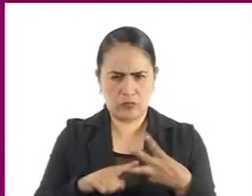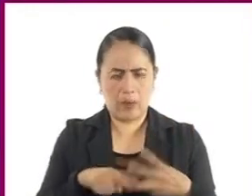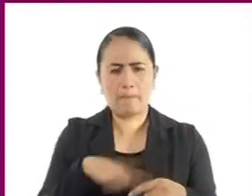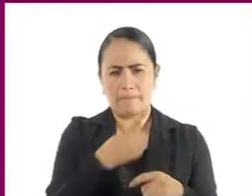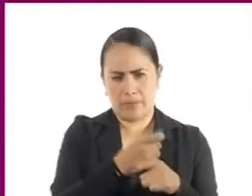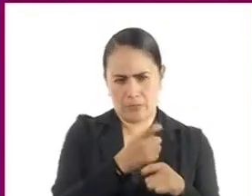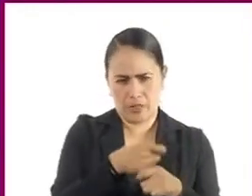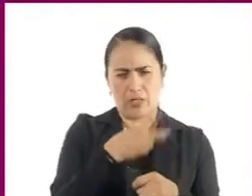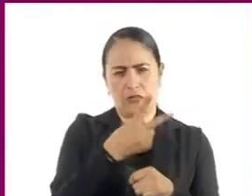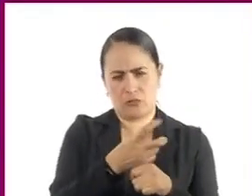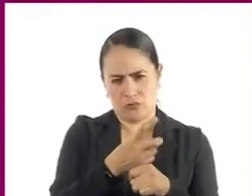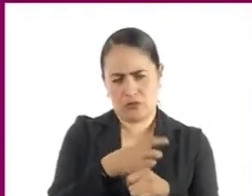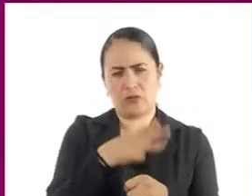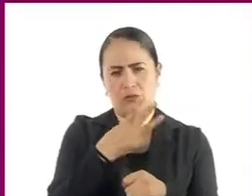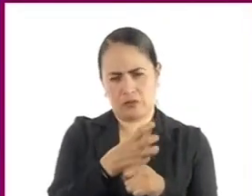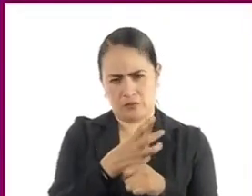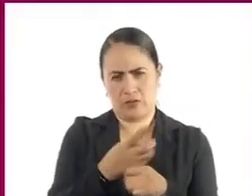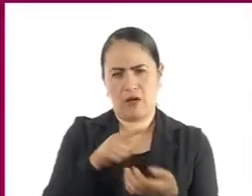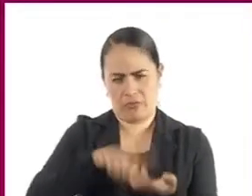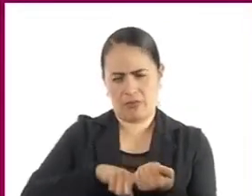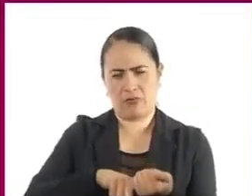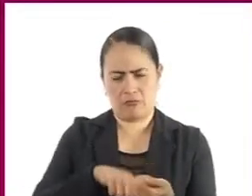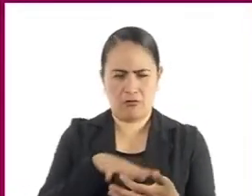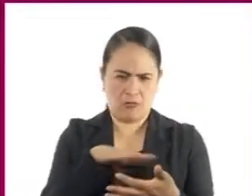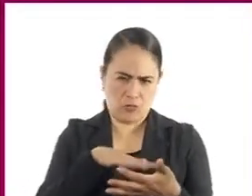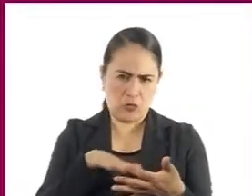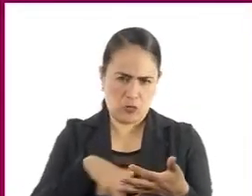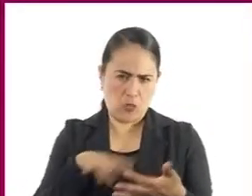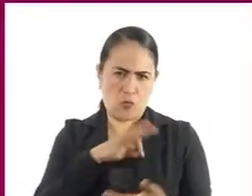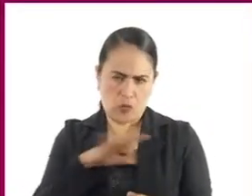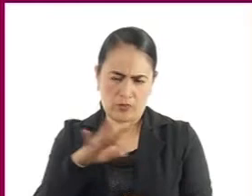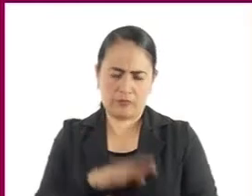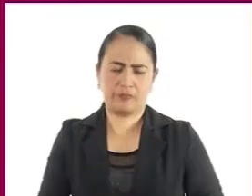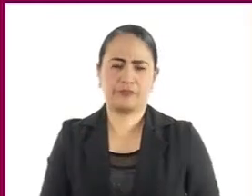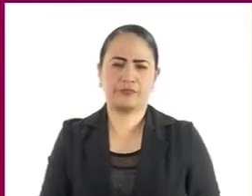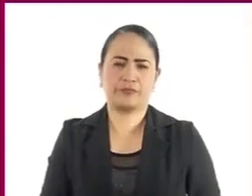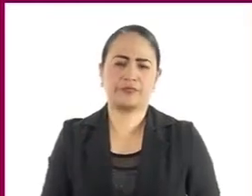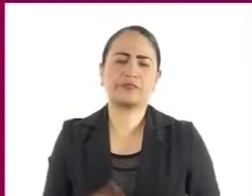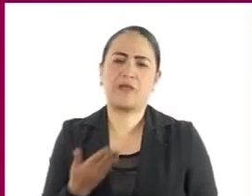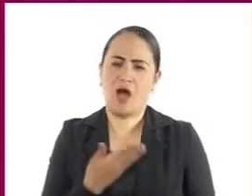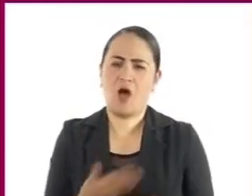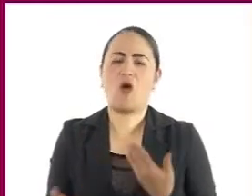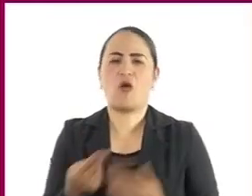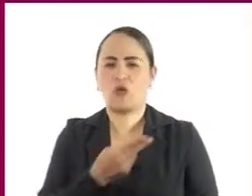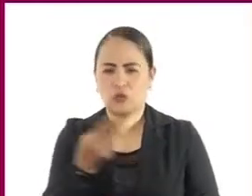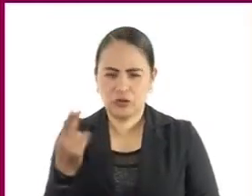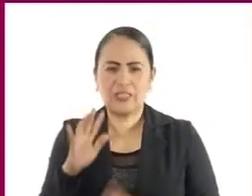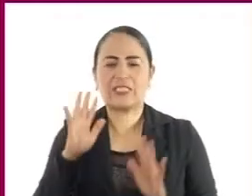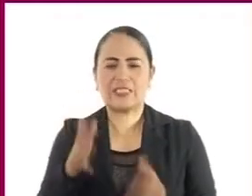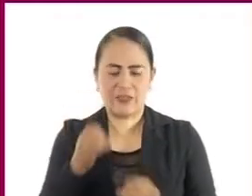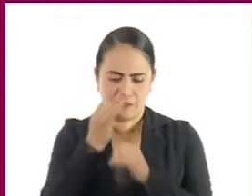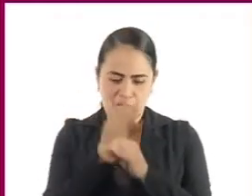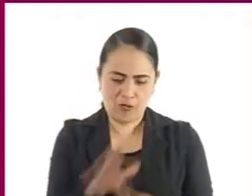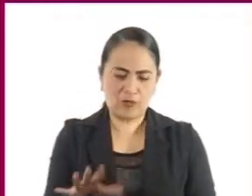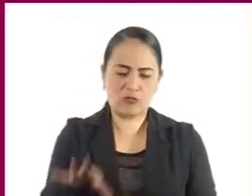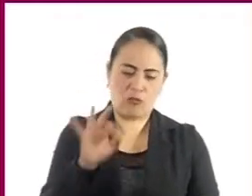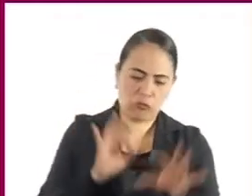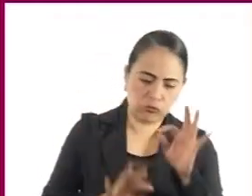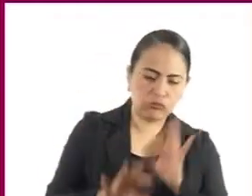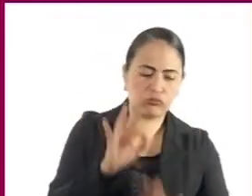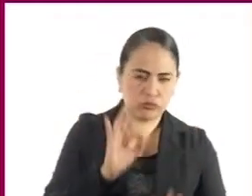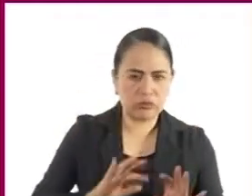primarias, secundarias y terciarias. Ahora bien, ya tienen de dónde extraer la información y